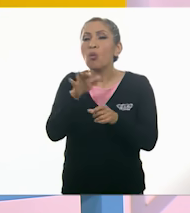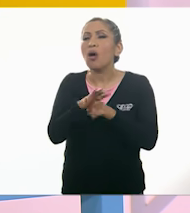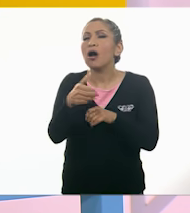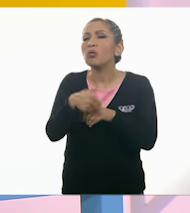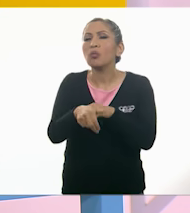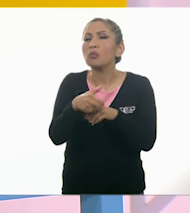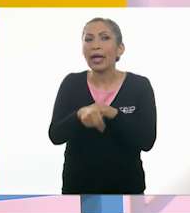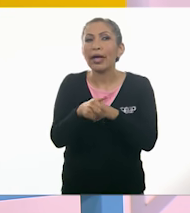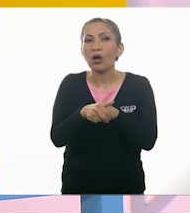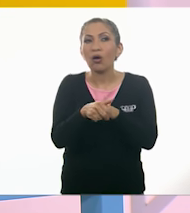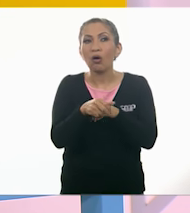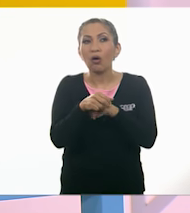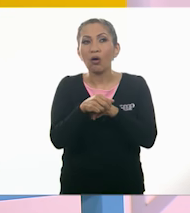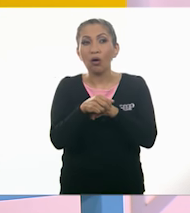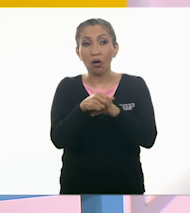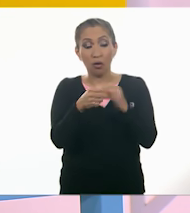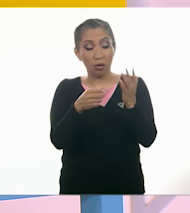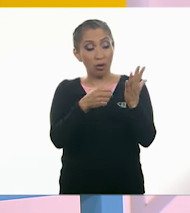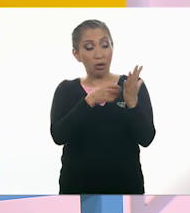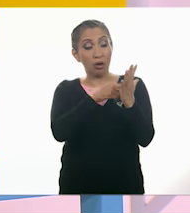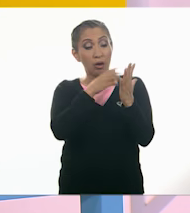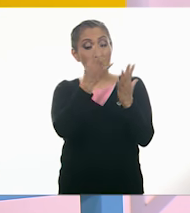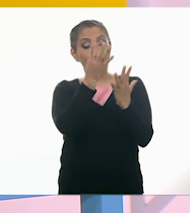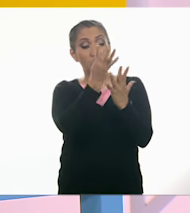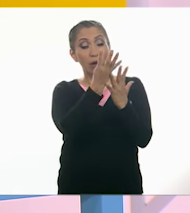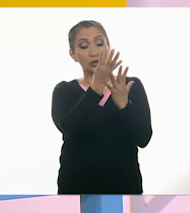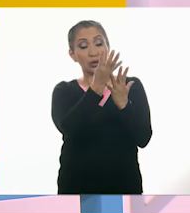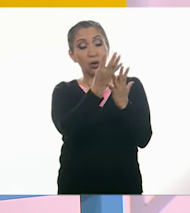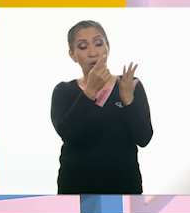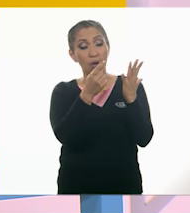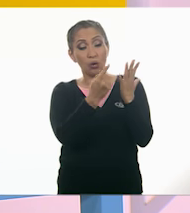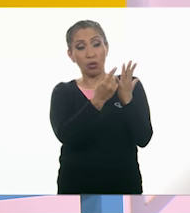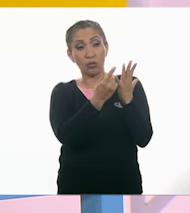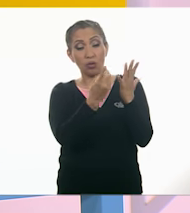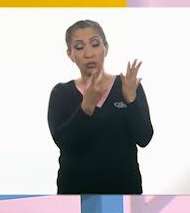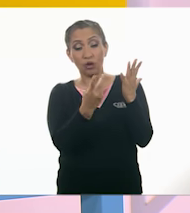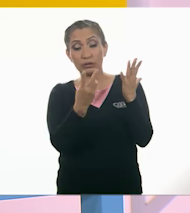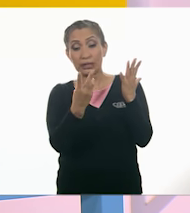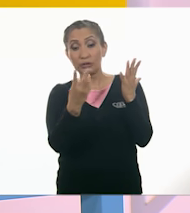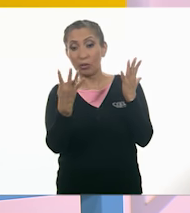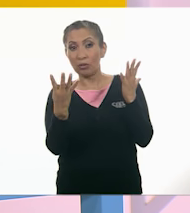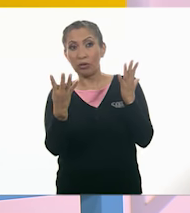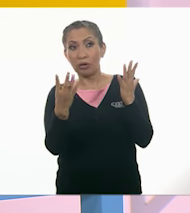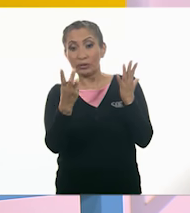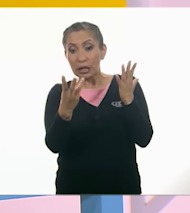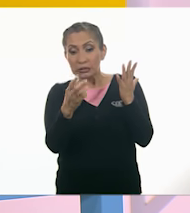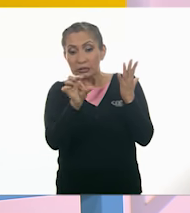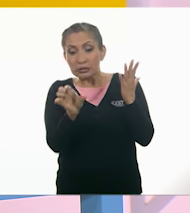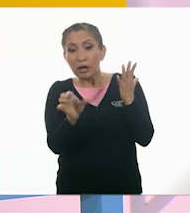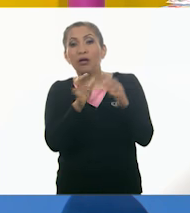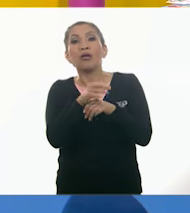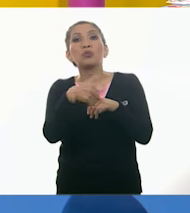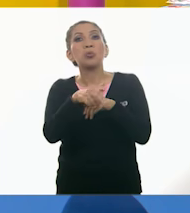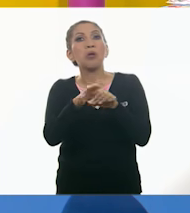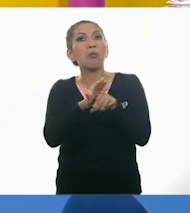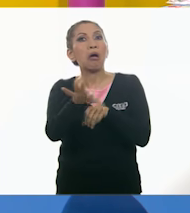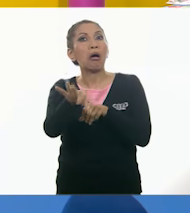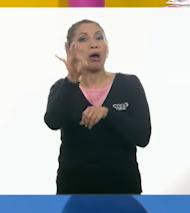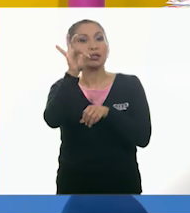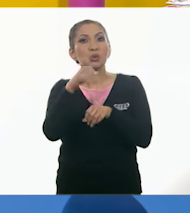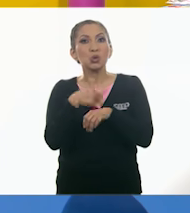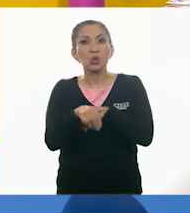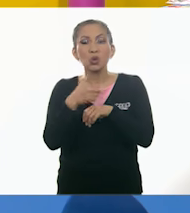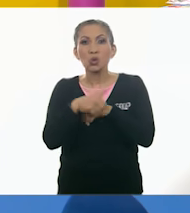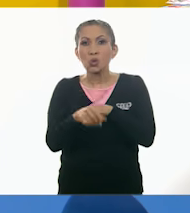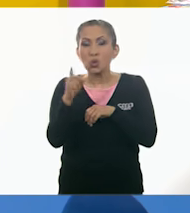se encuentra en esta casilla. Del 4 vamos a contar 1, 2, 3 casillas. Ok. ¿Qué número es? Número